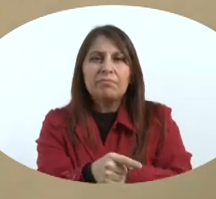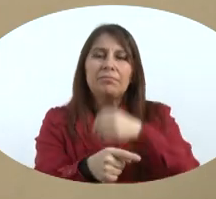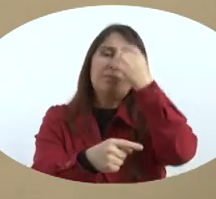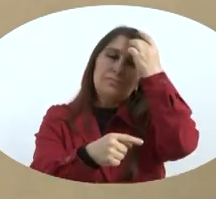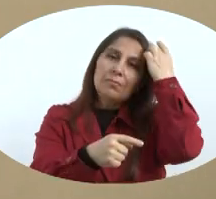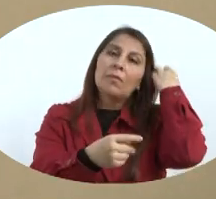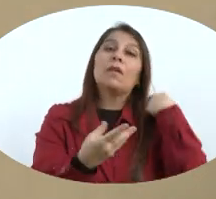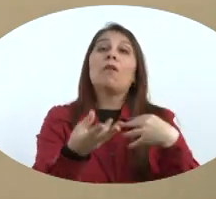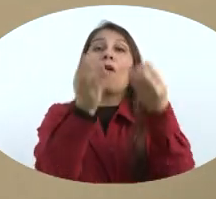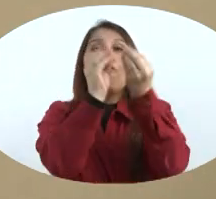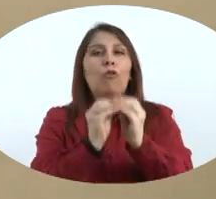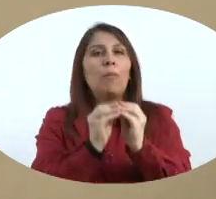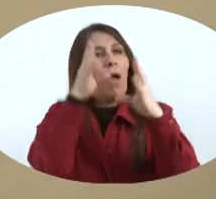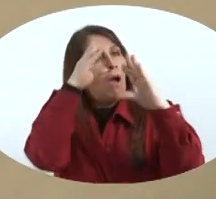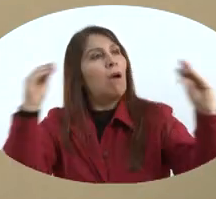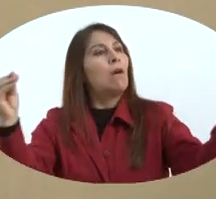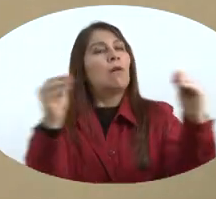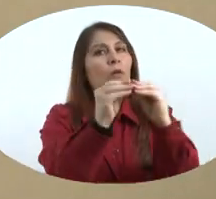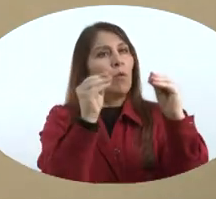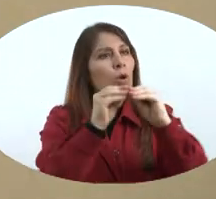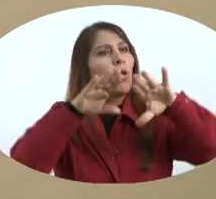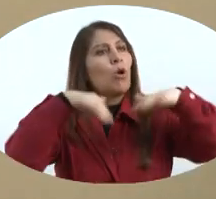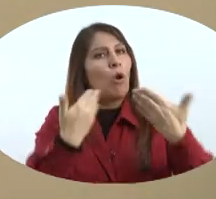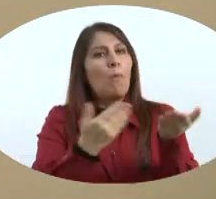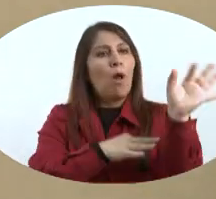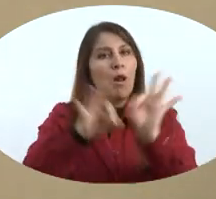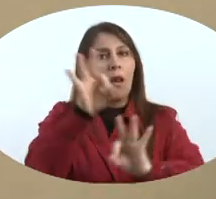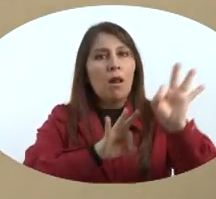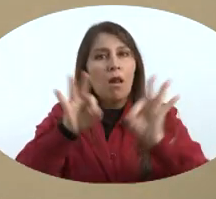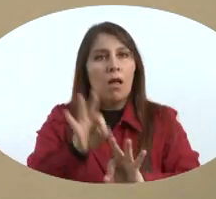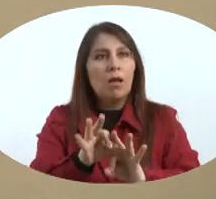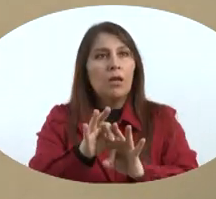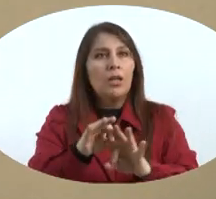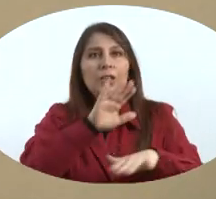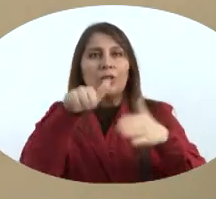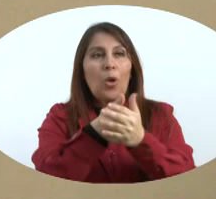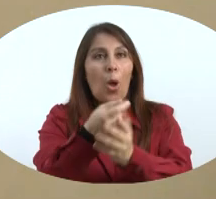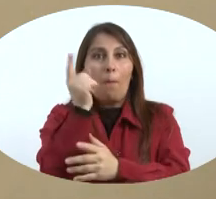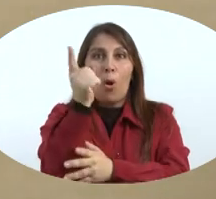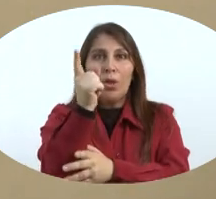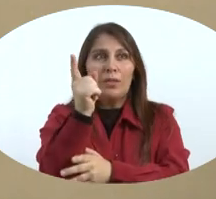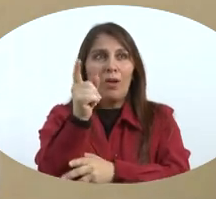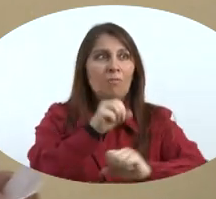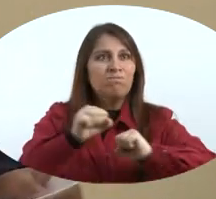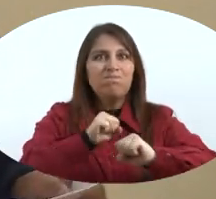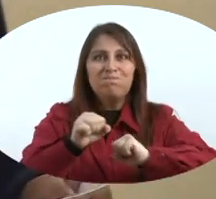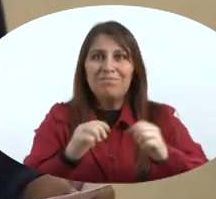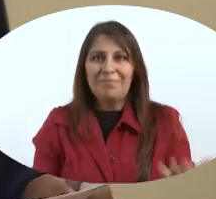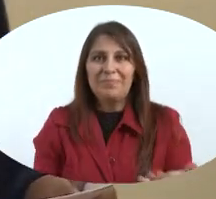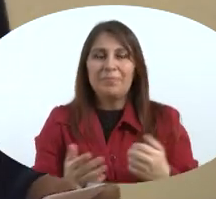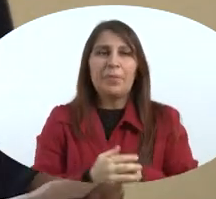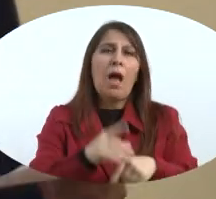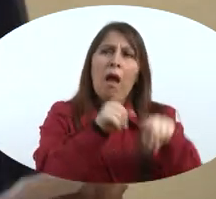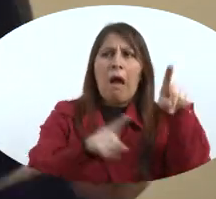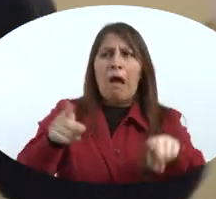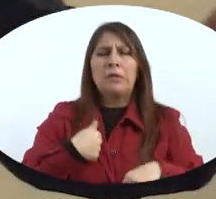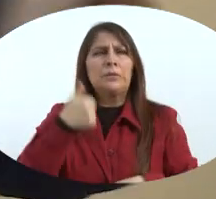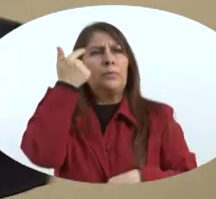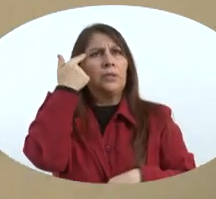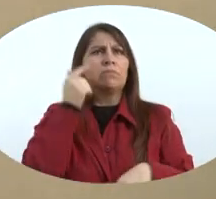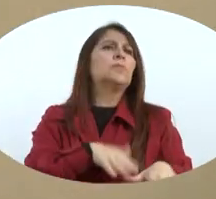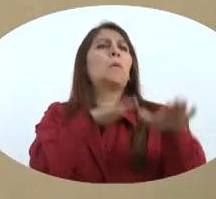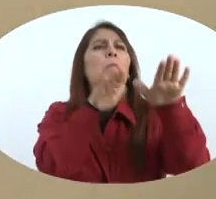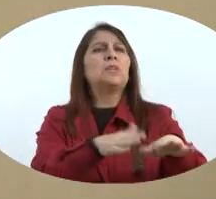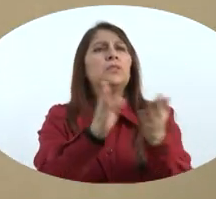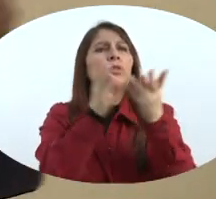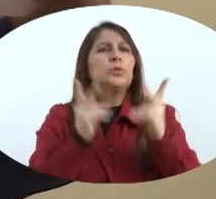forma de coincidir y de ver la forma organizativa de agitación política hay quienes conciben la representación estudiantil como un mero